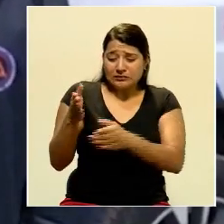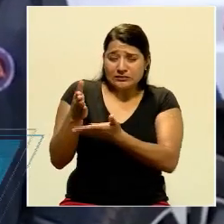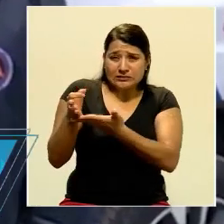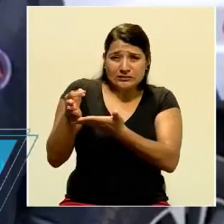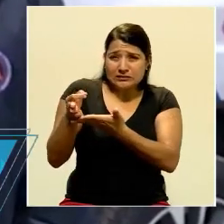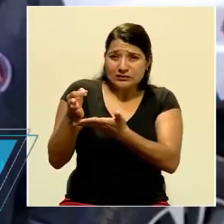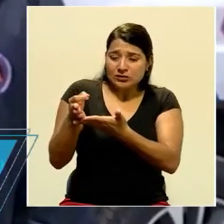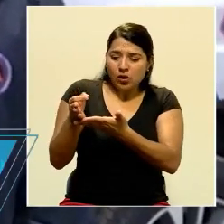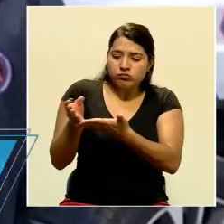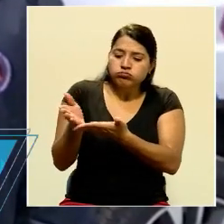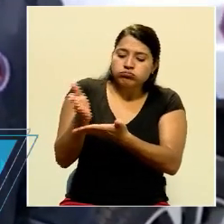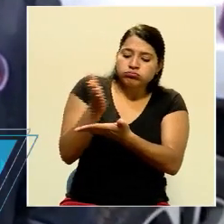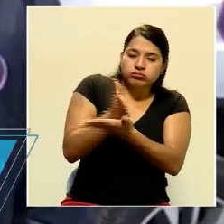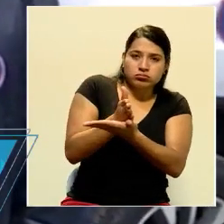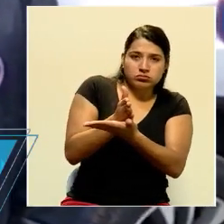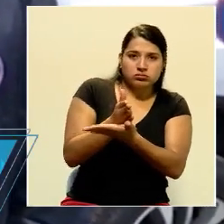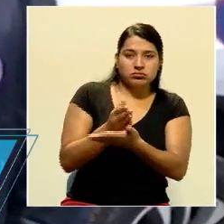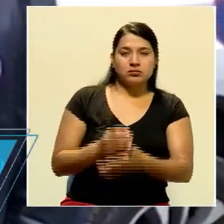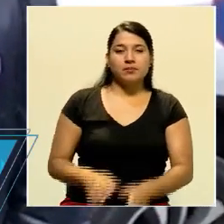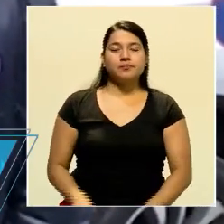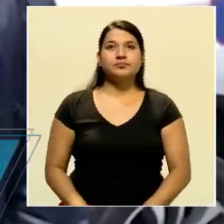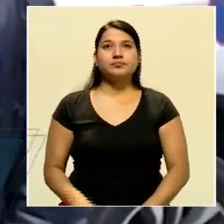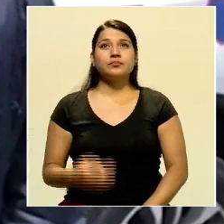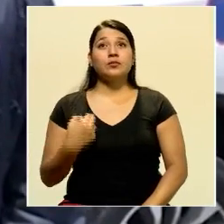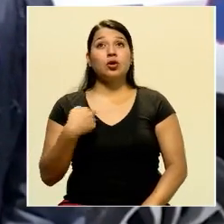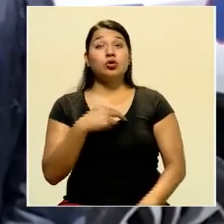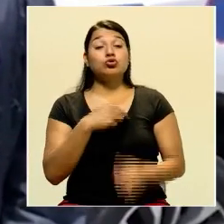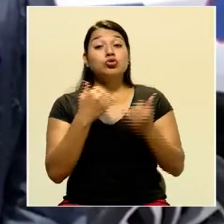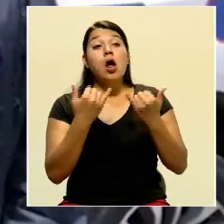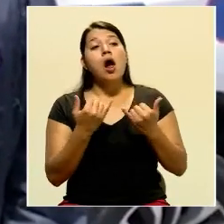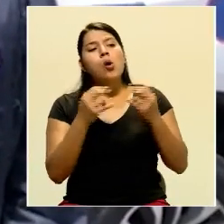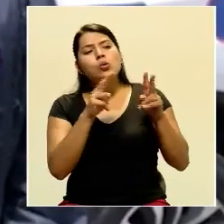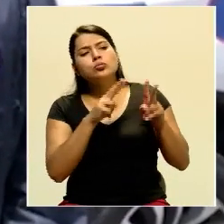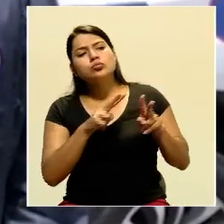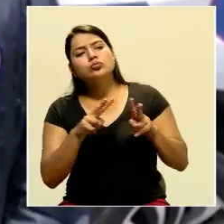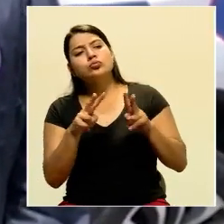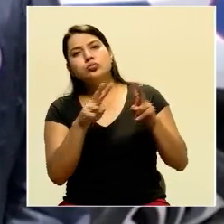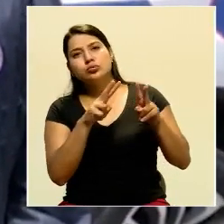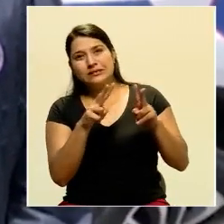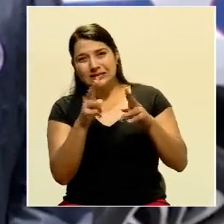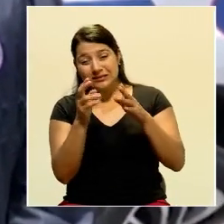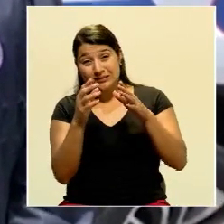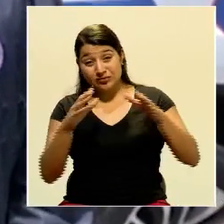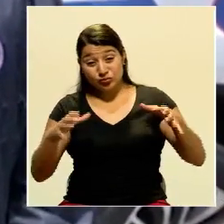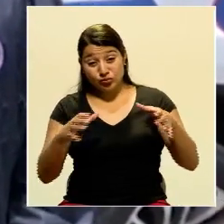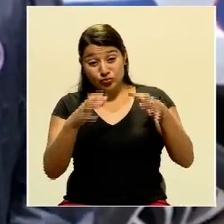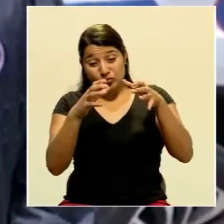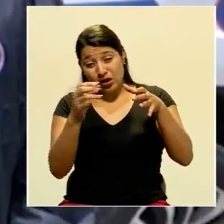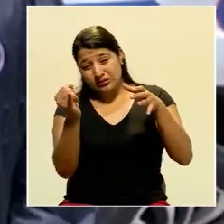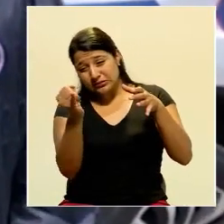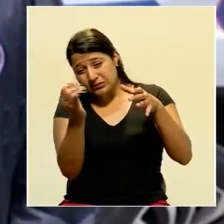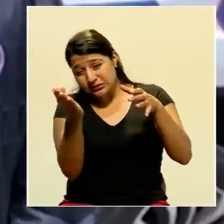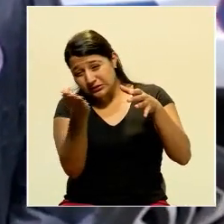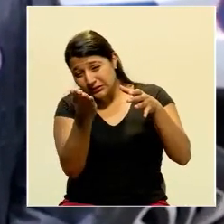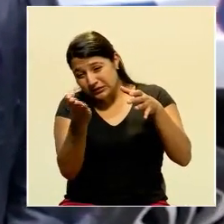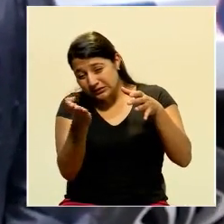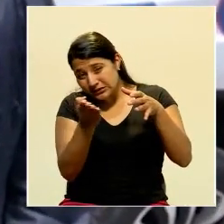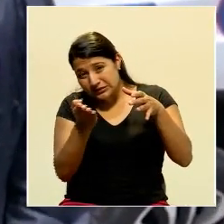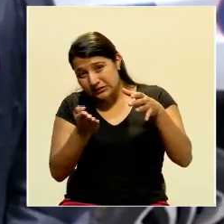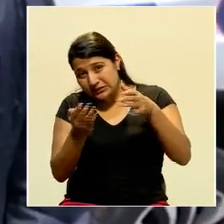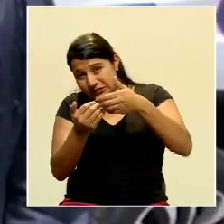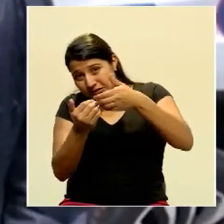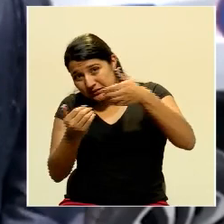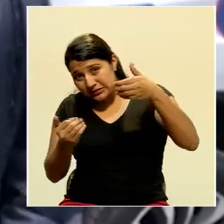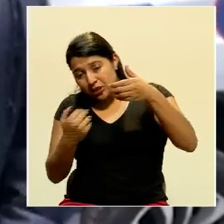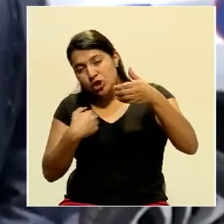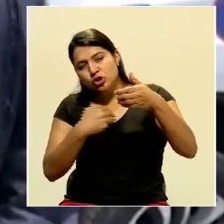está siendo mapeada por parte de la Comisión de Emergencias, en la que se le está dando el seguimiento principalmente para ver cuál va a ser su evolución